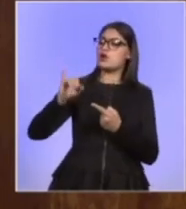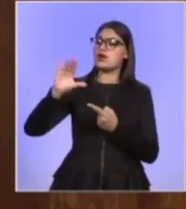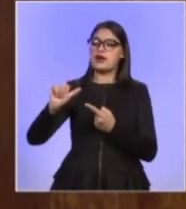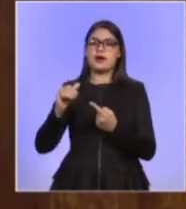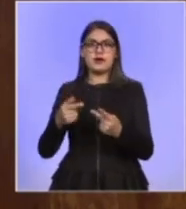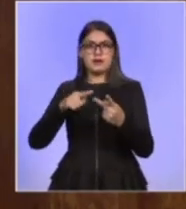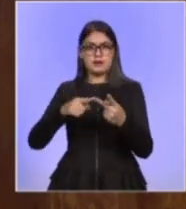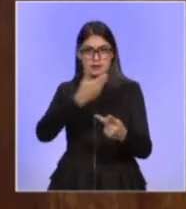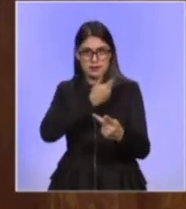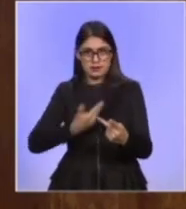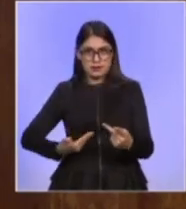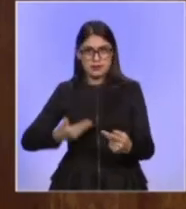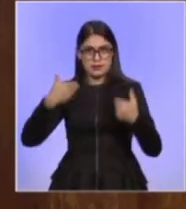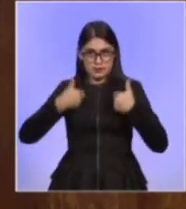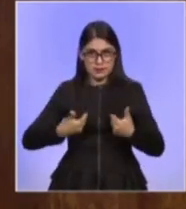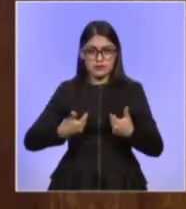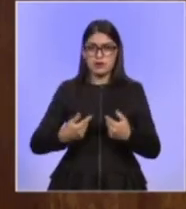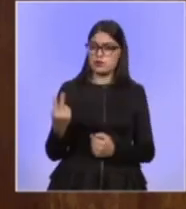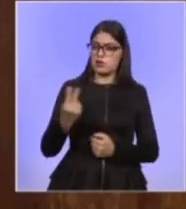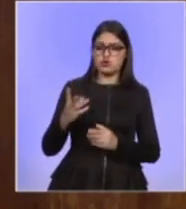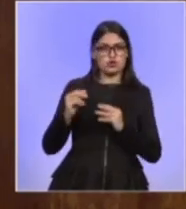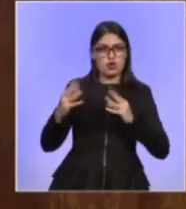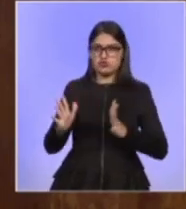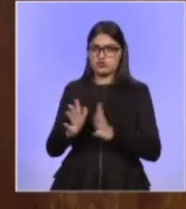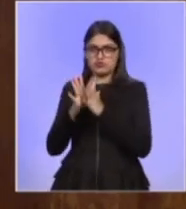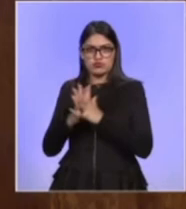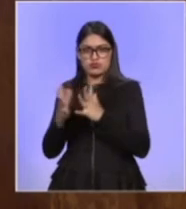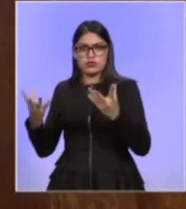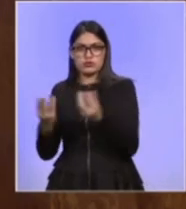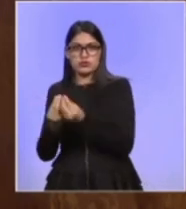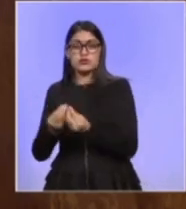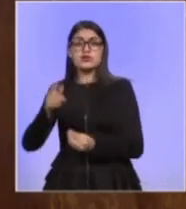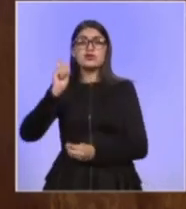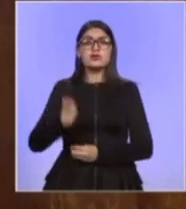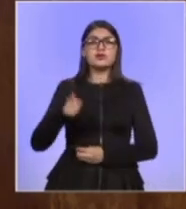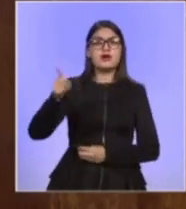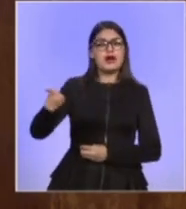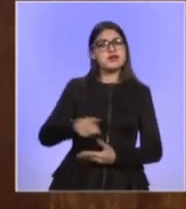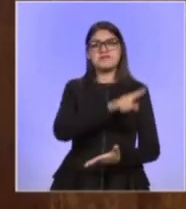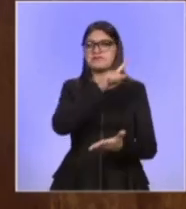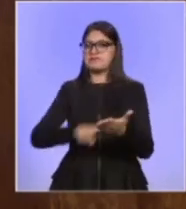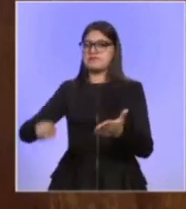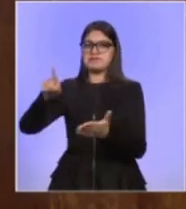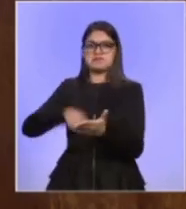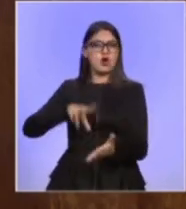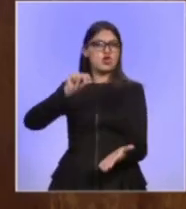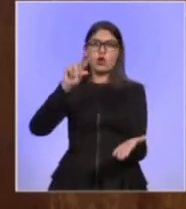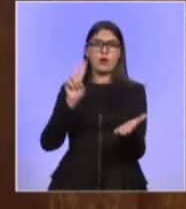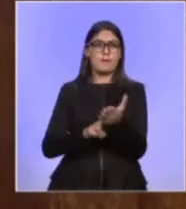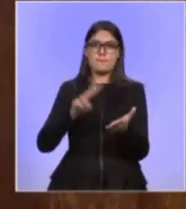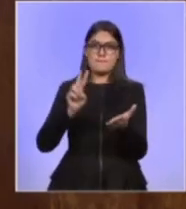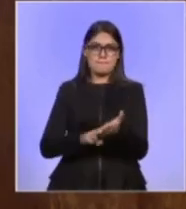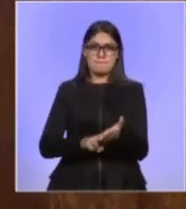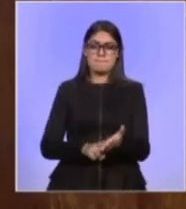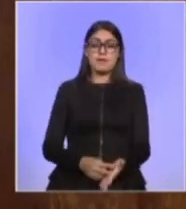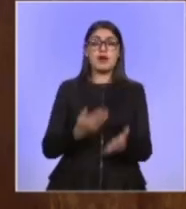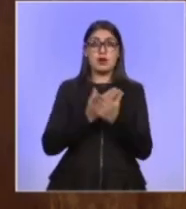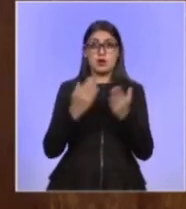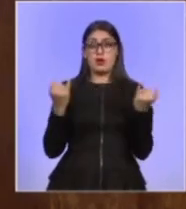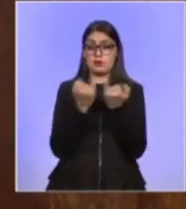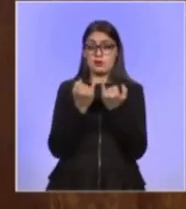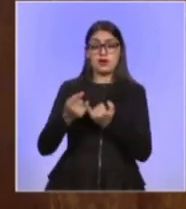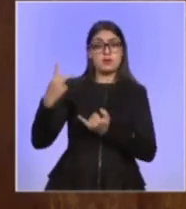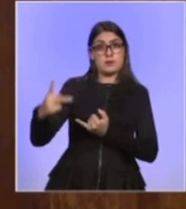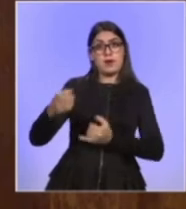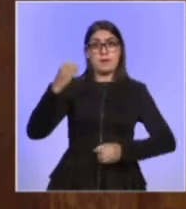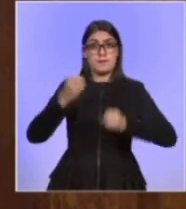yo no participamos es nula de pleno derecho por otra parte la convocatoria hecha por la magistrada janine